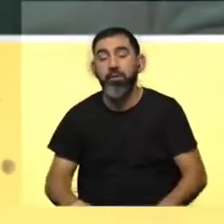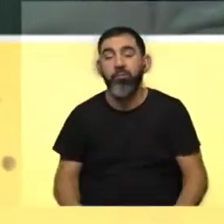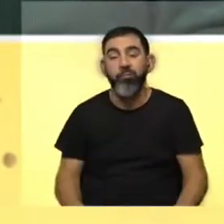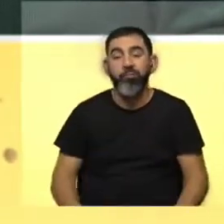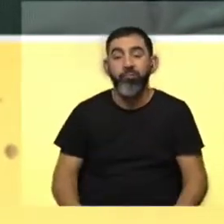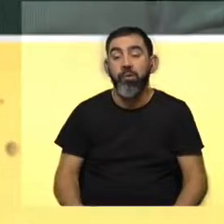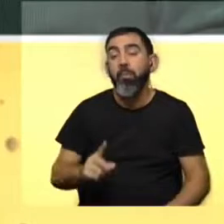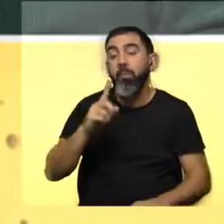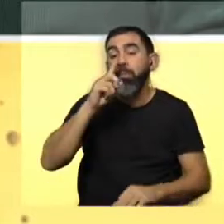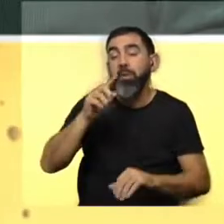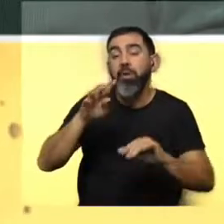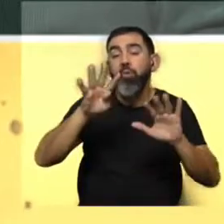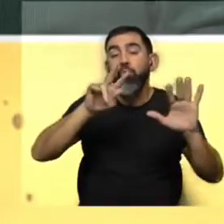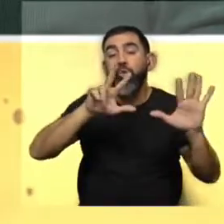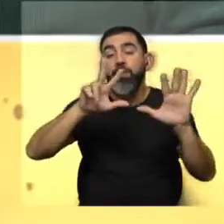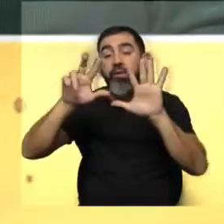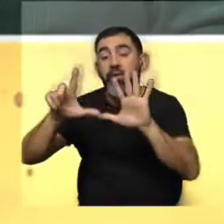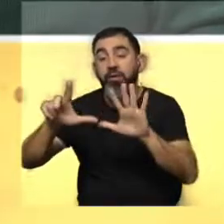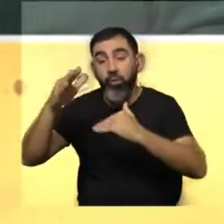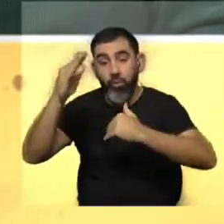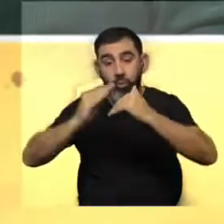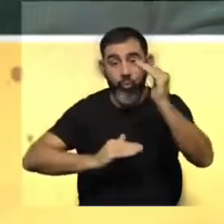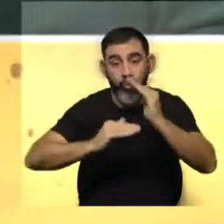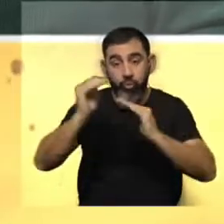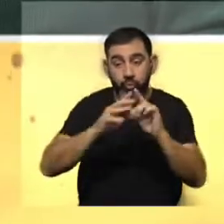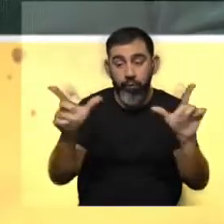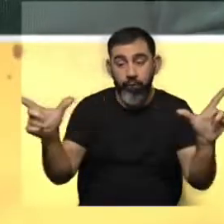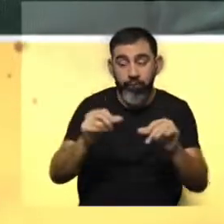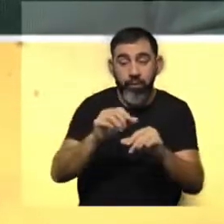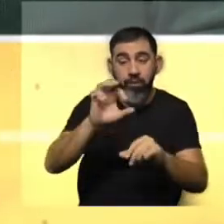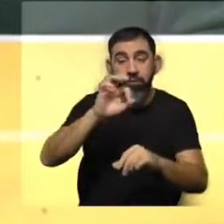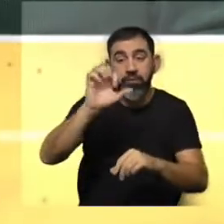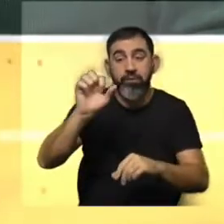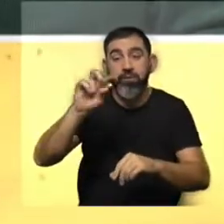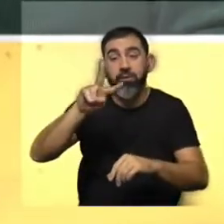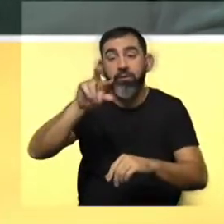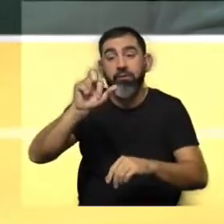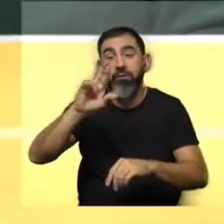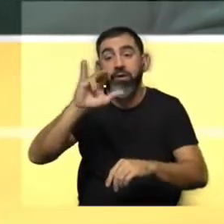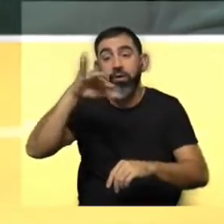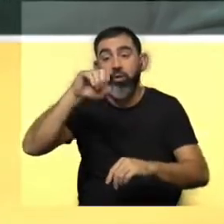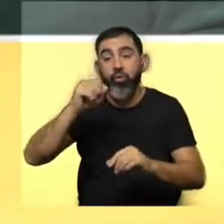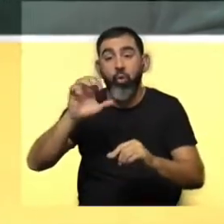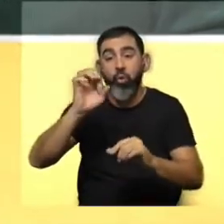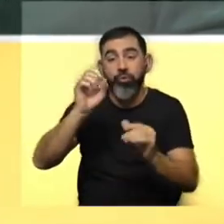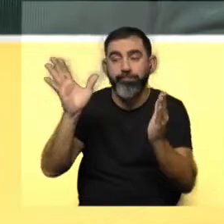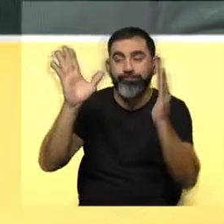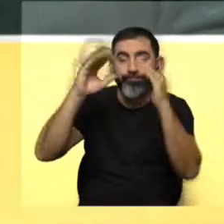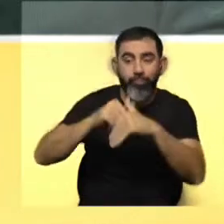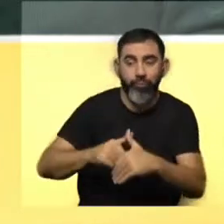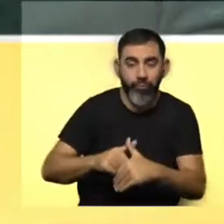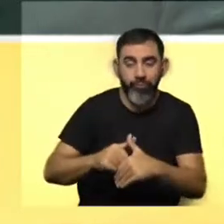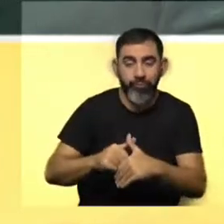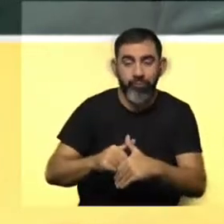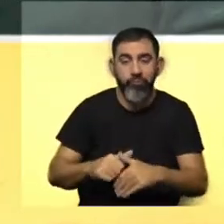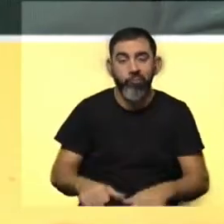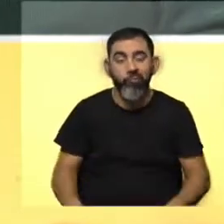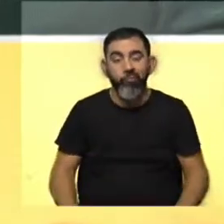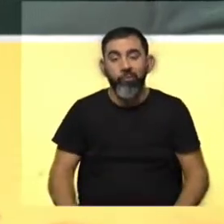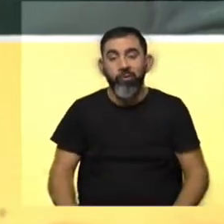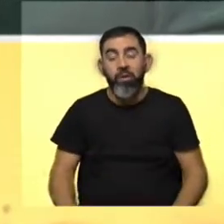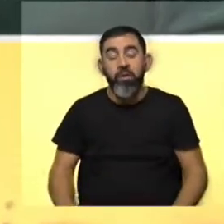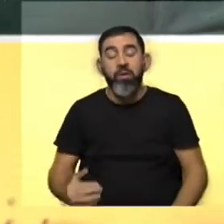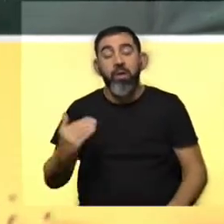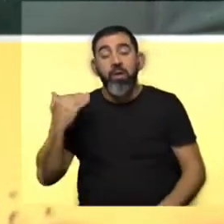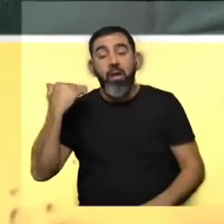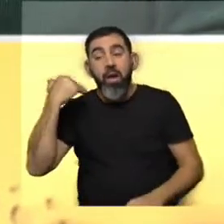Cuando en 1987 se concluyó la construcción de Paso Severino, OCE no pudo dar ese paso. Seguramente las